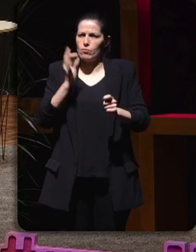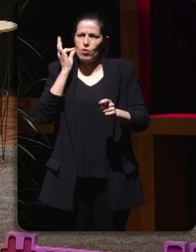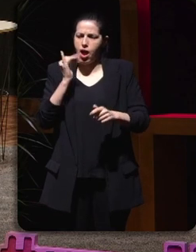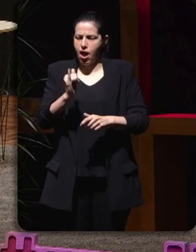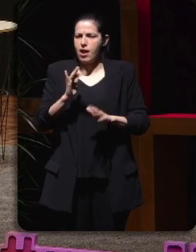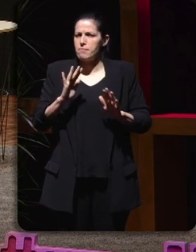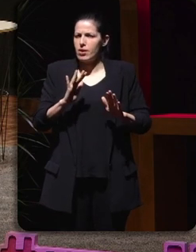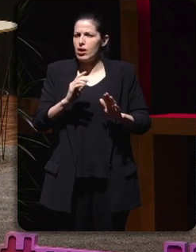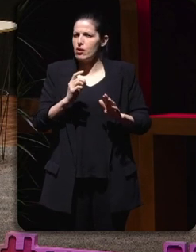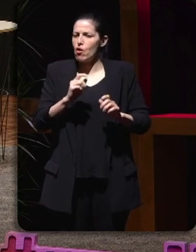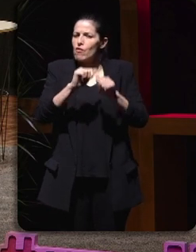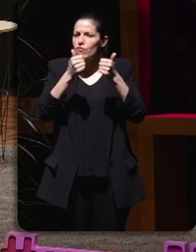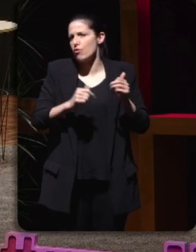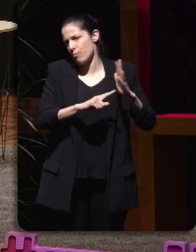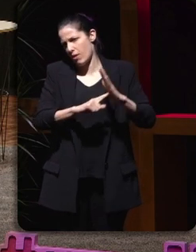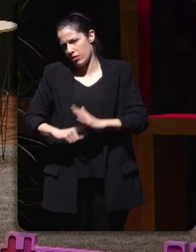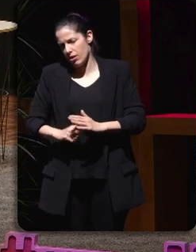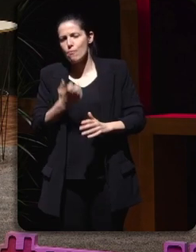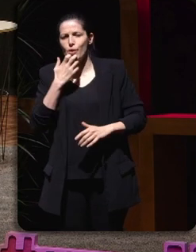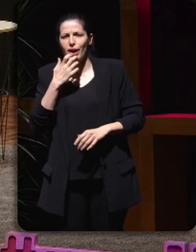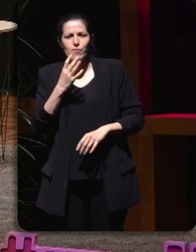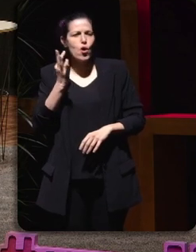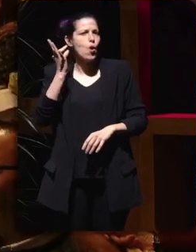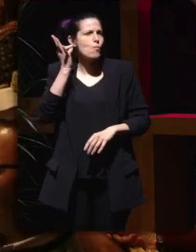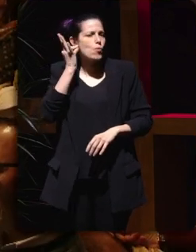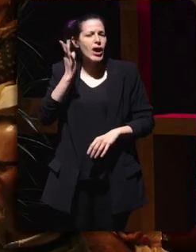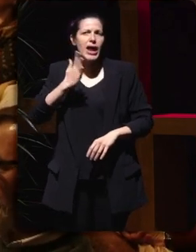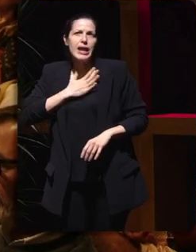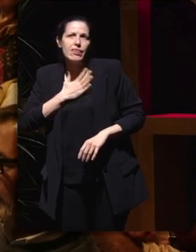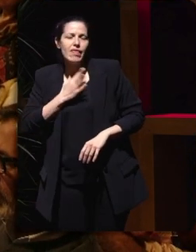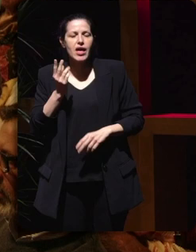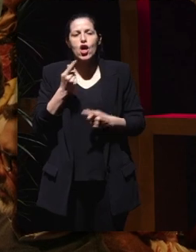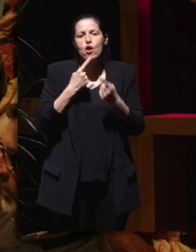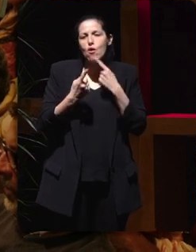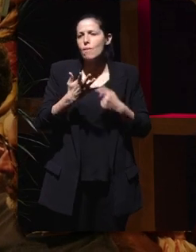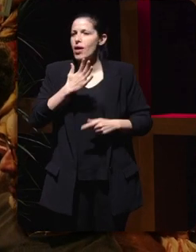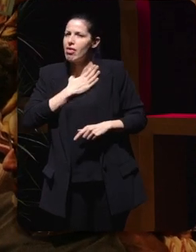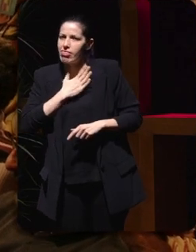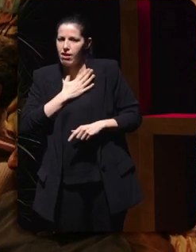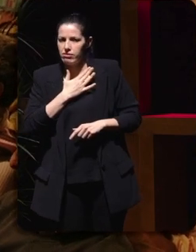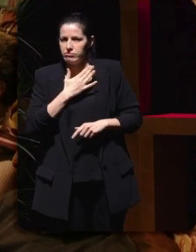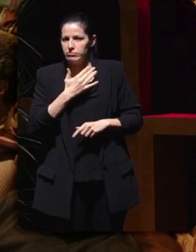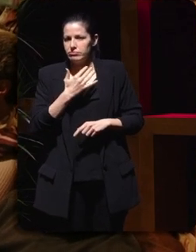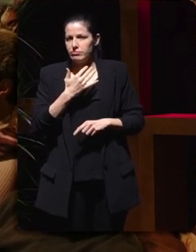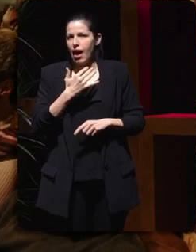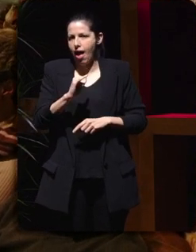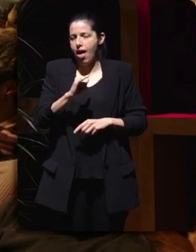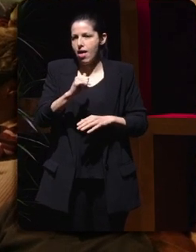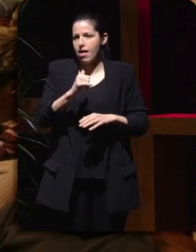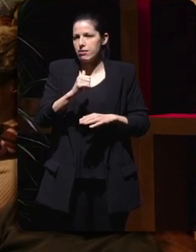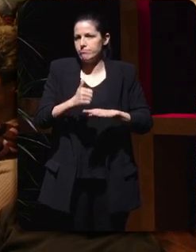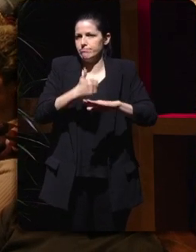entonces a veces somos la mujer de la novia de la ahí se está produciendo una jerarquización o